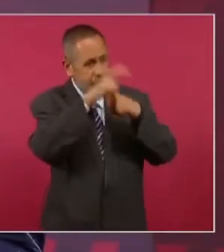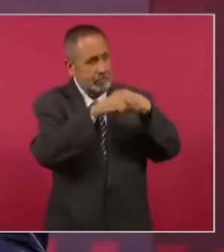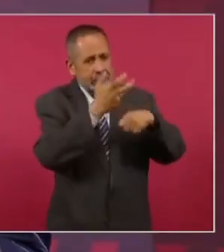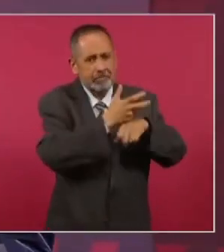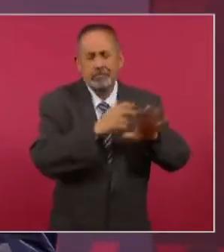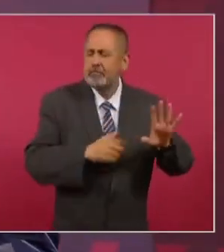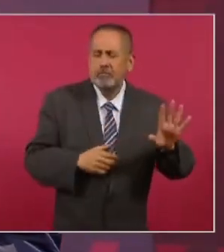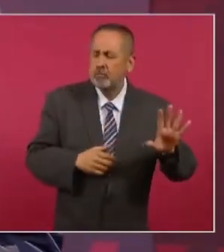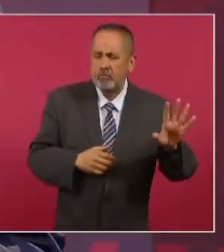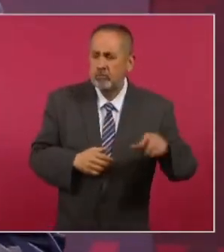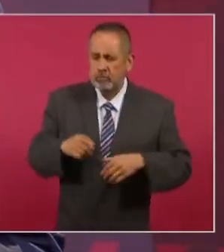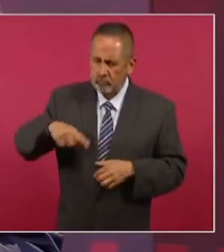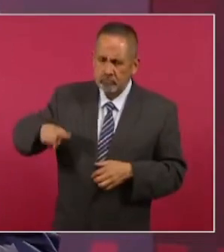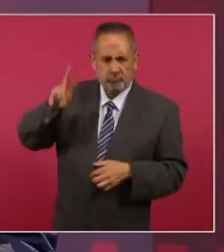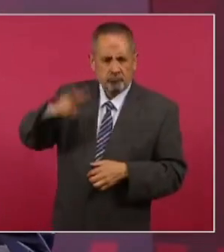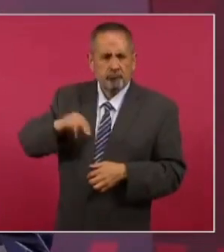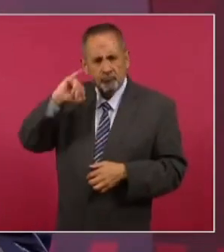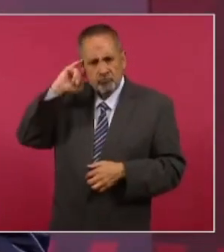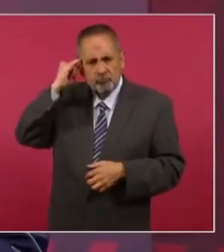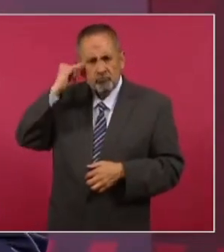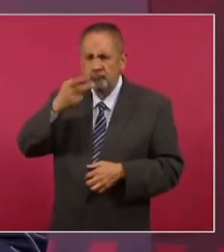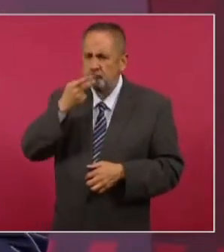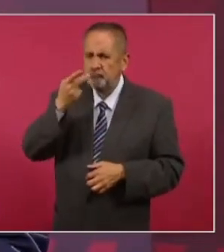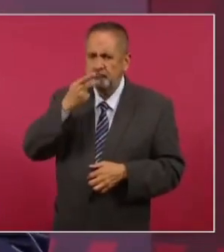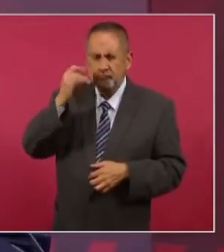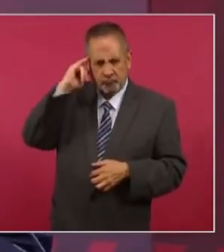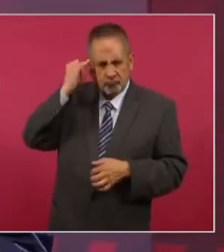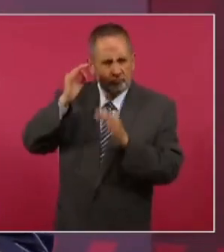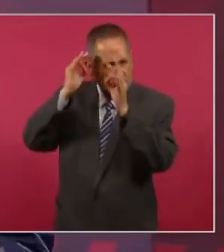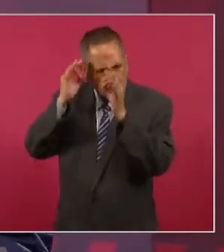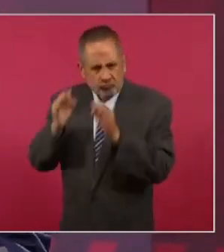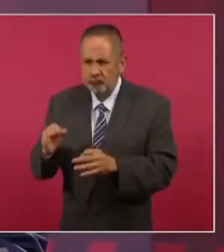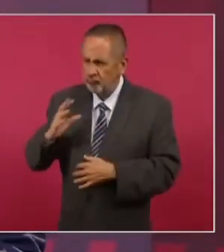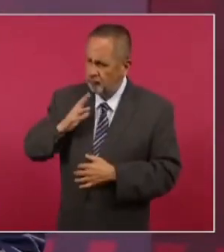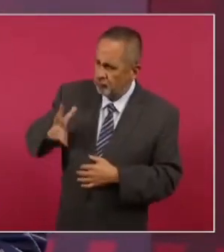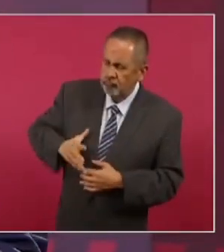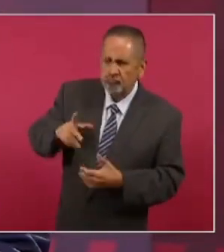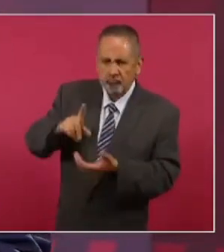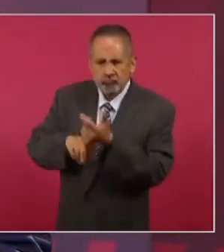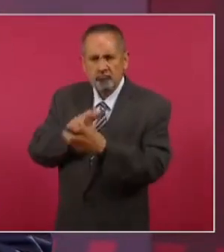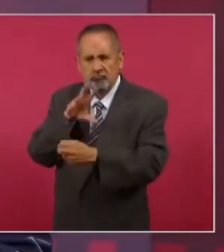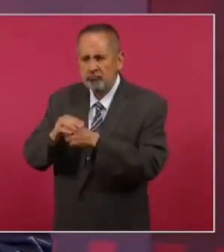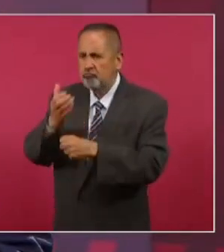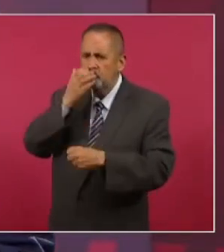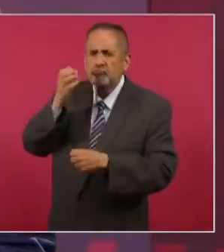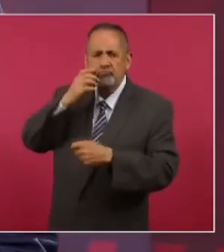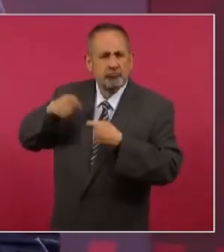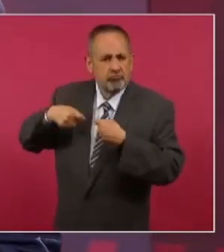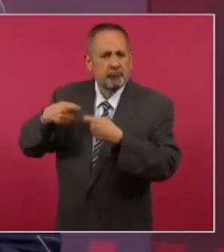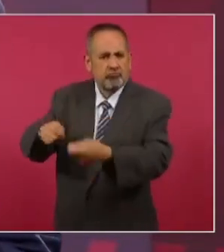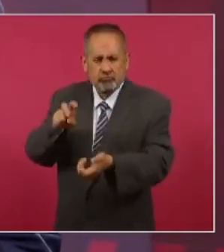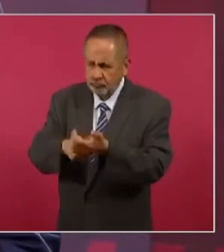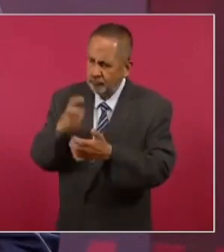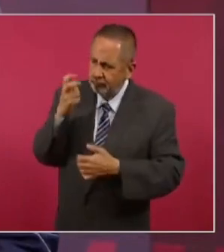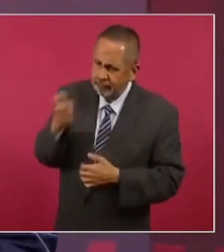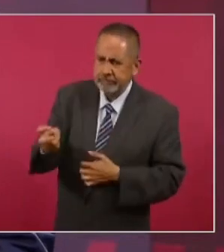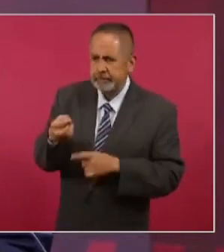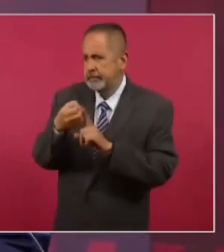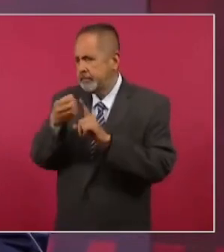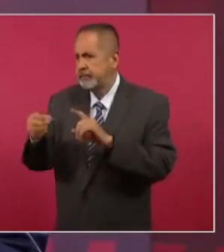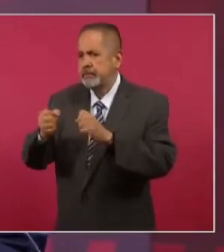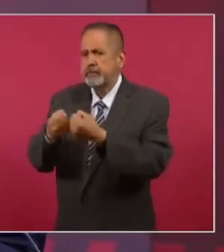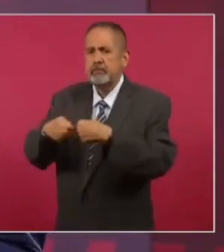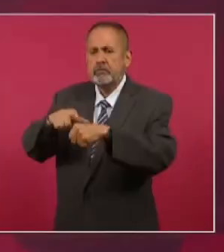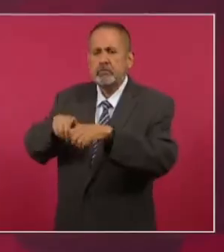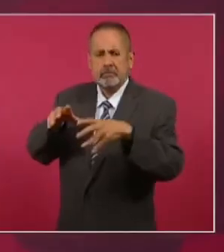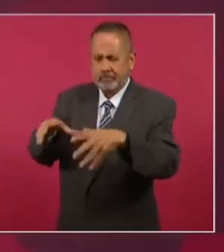hablando ya la lengua indígena haciendo a un lado las costumbres las tradiciones la organización social